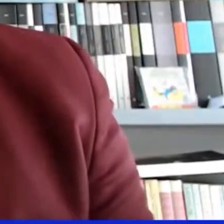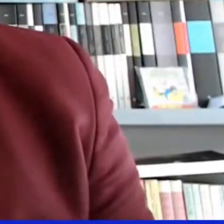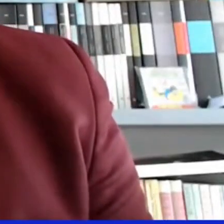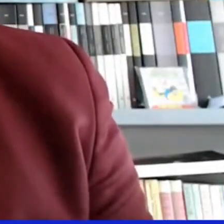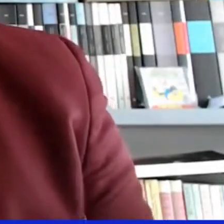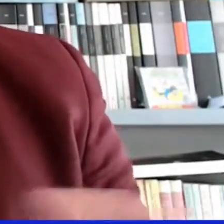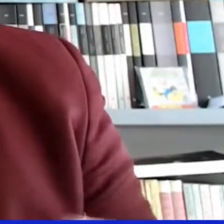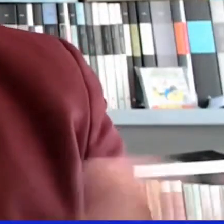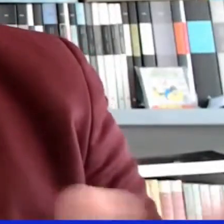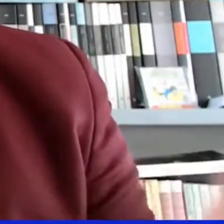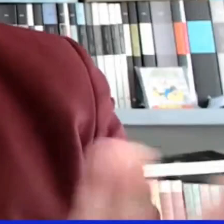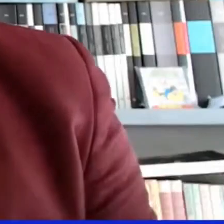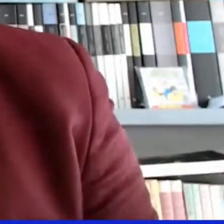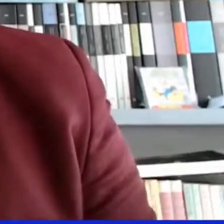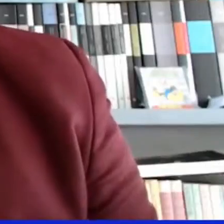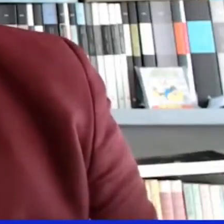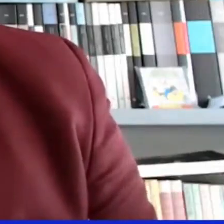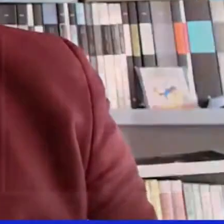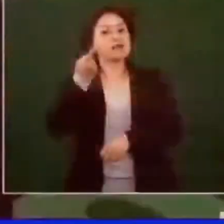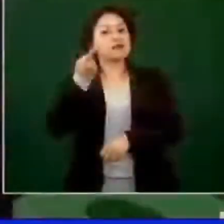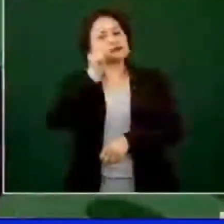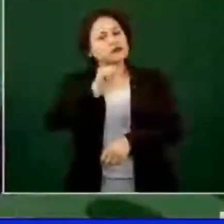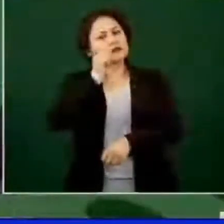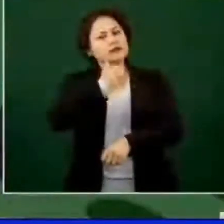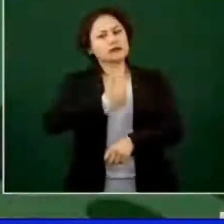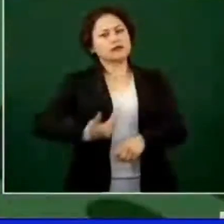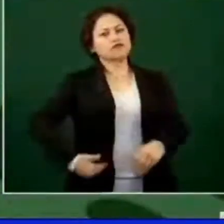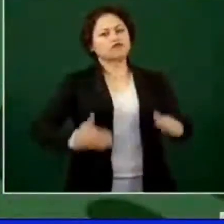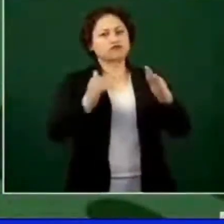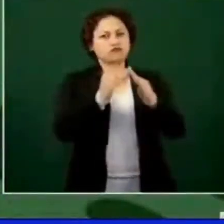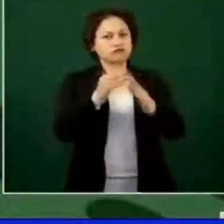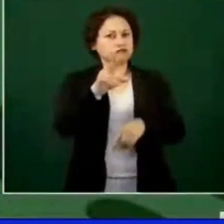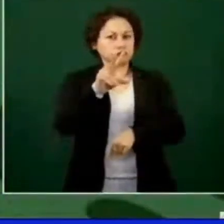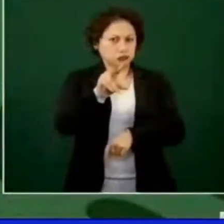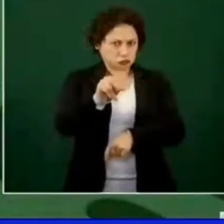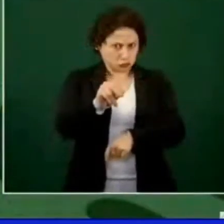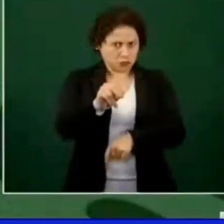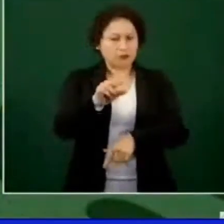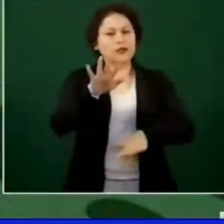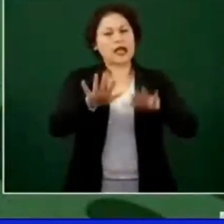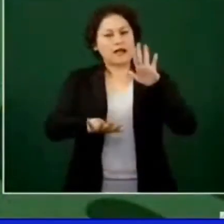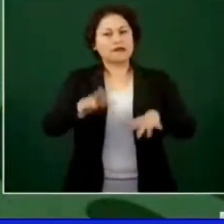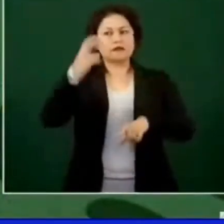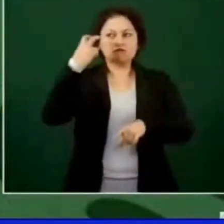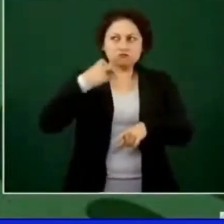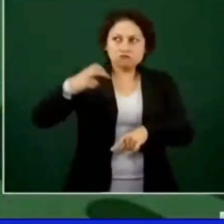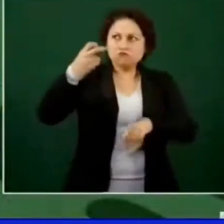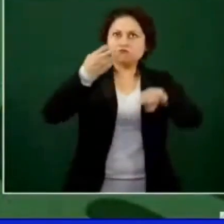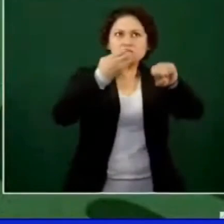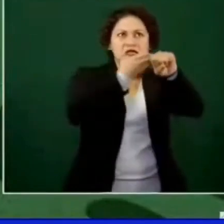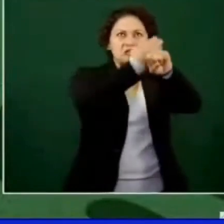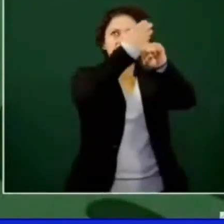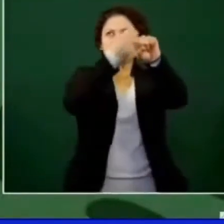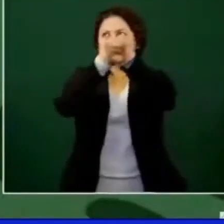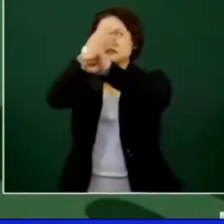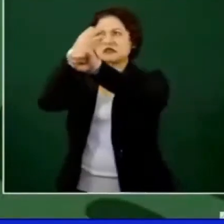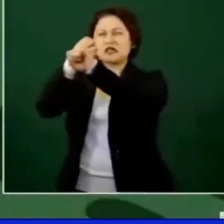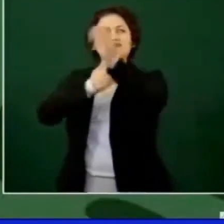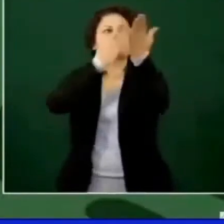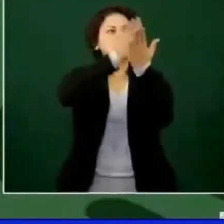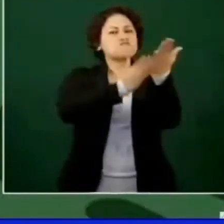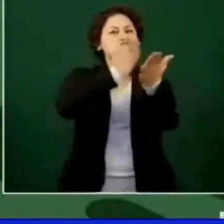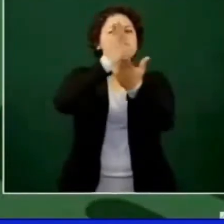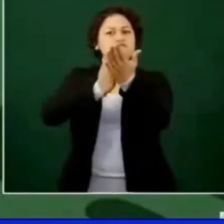Su hipótesis no es para nada absurda. Pongamos las cosas muy claras. De entrada, hay que tener en cuenta una cosa.